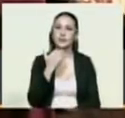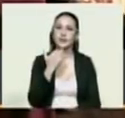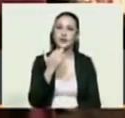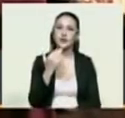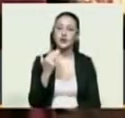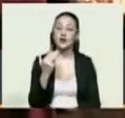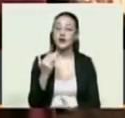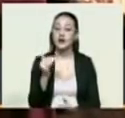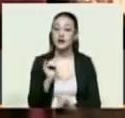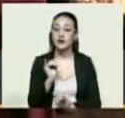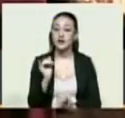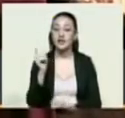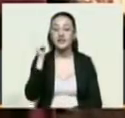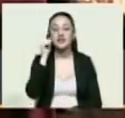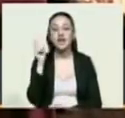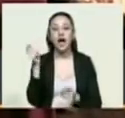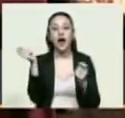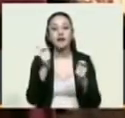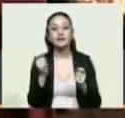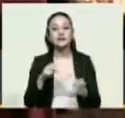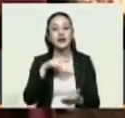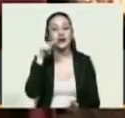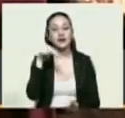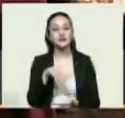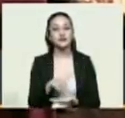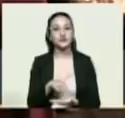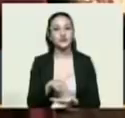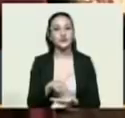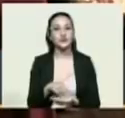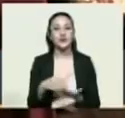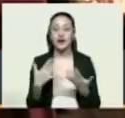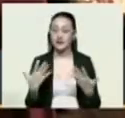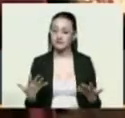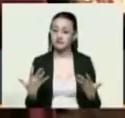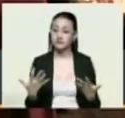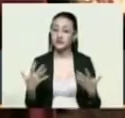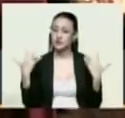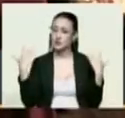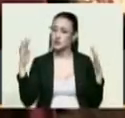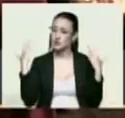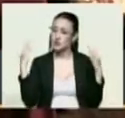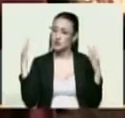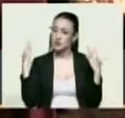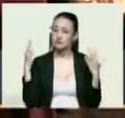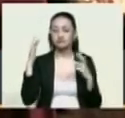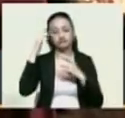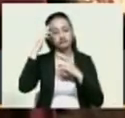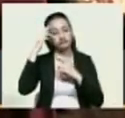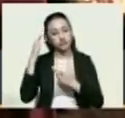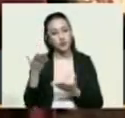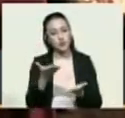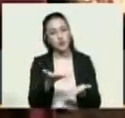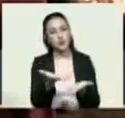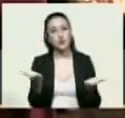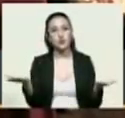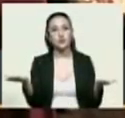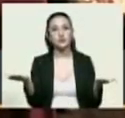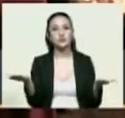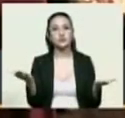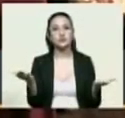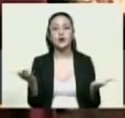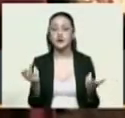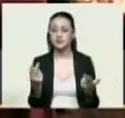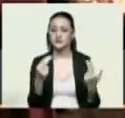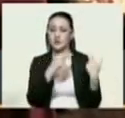del Artista Nacional. Y sirva esta como una celebración de reconocimiento a ustedes por el rol que cumplen en la